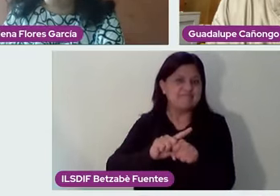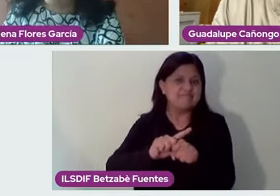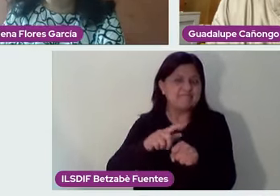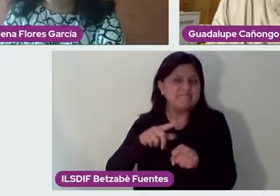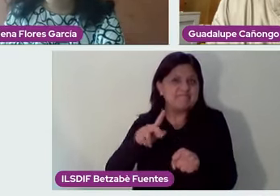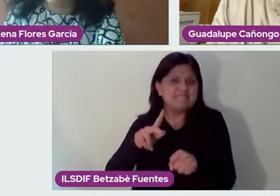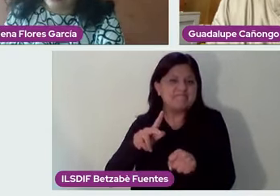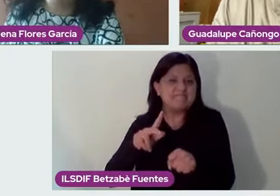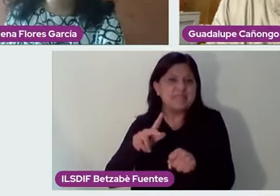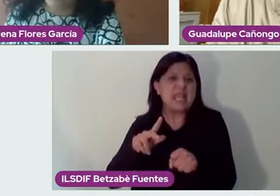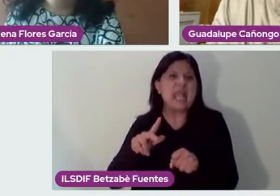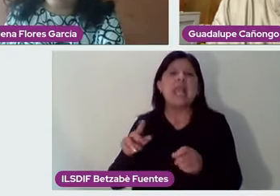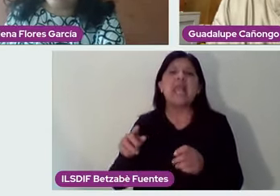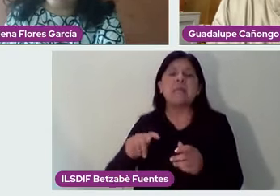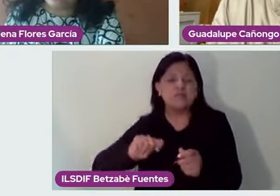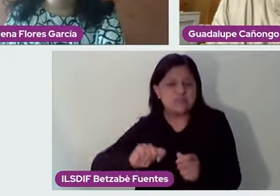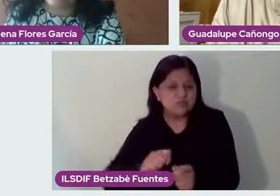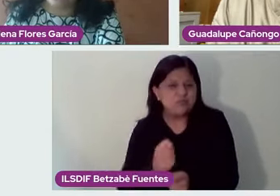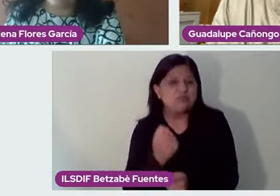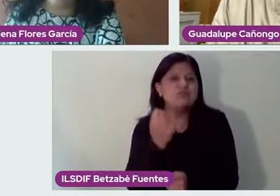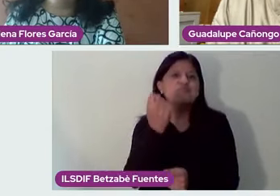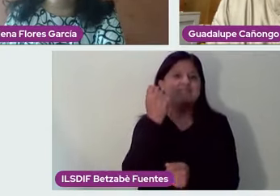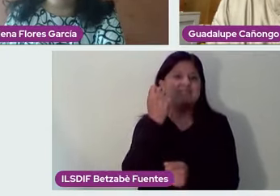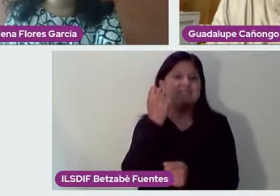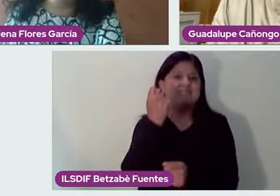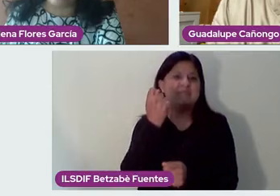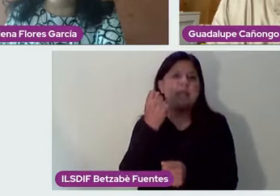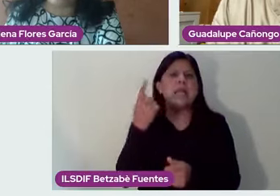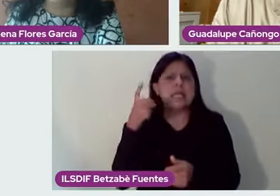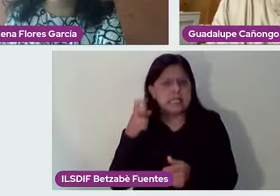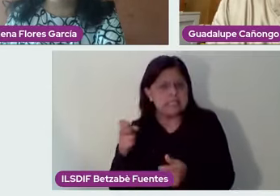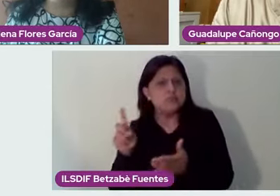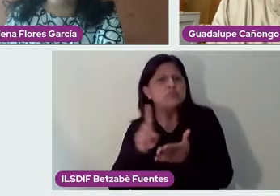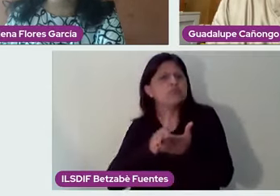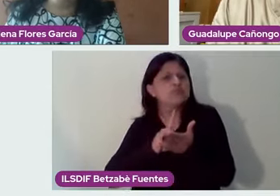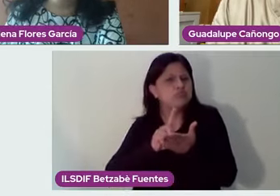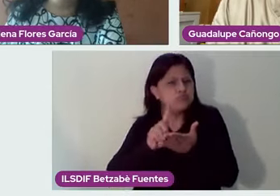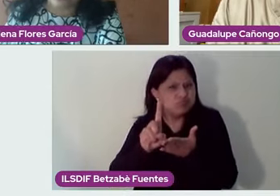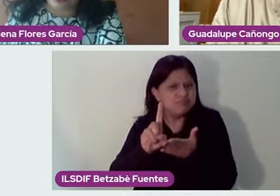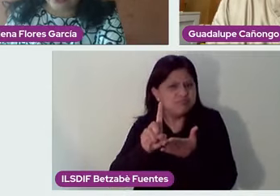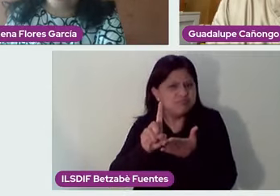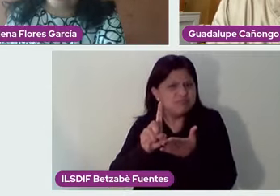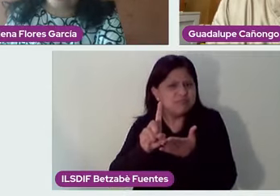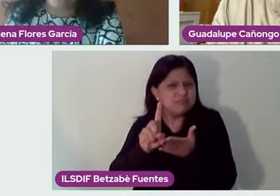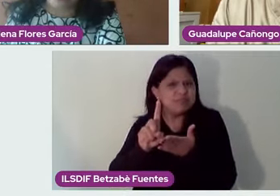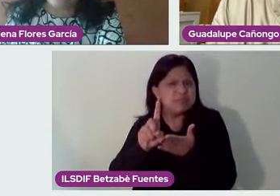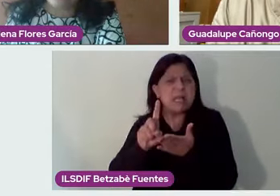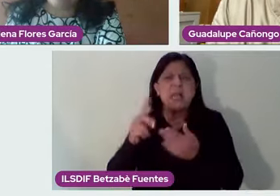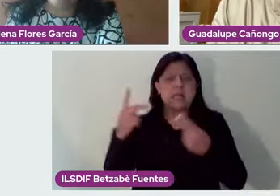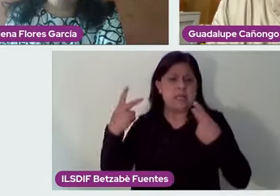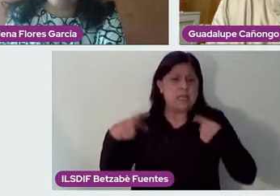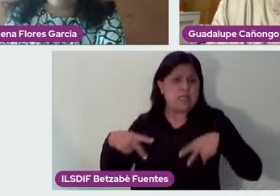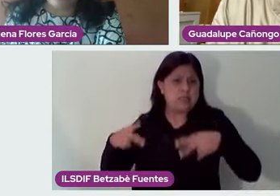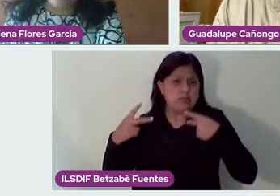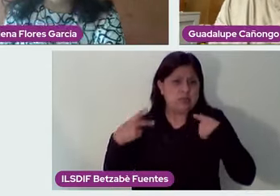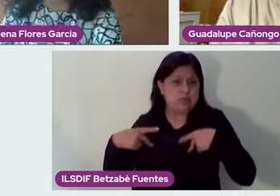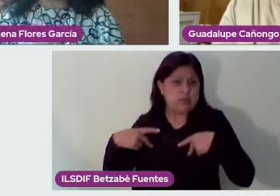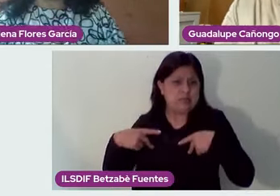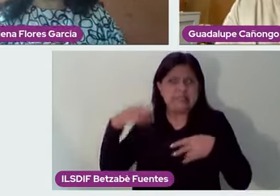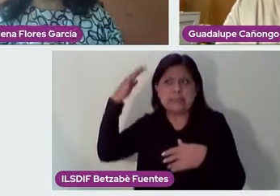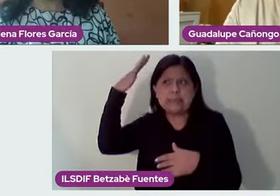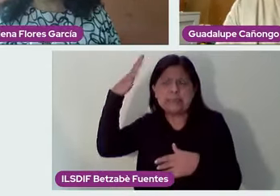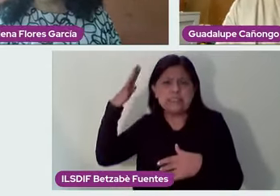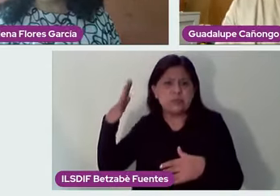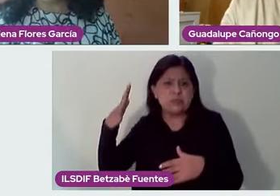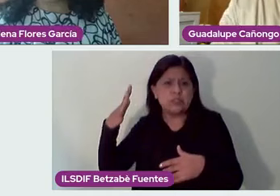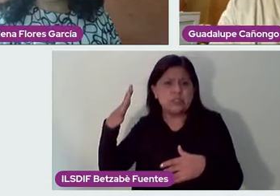digitalización. Un derecho pendiente será, maestra, en las personas mayores de nuestro país. Más